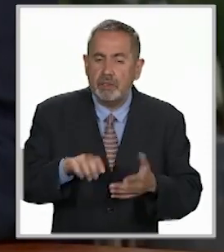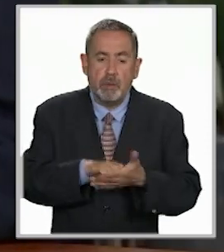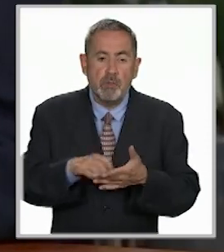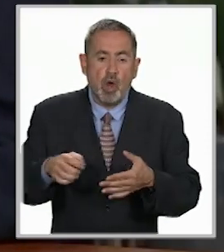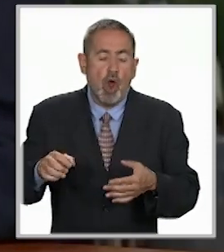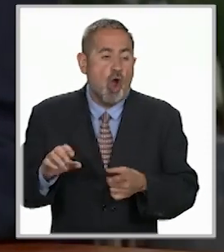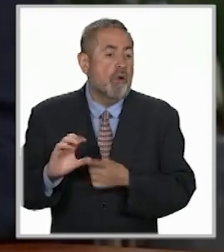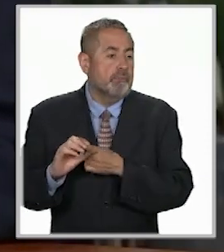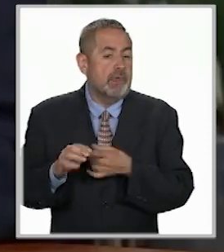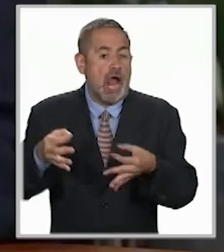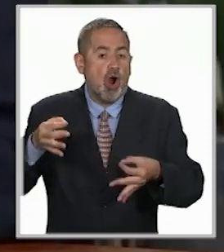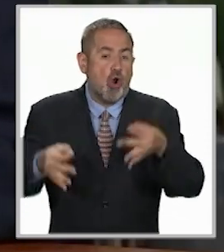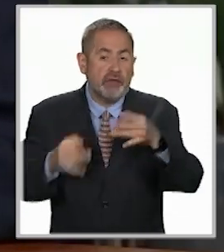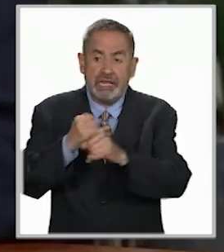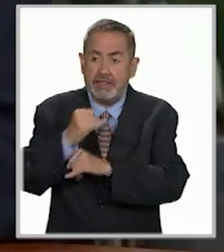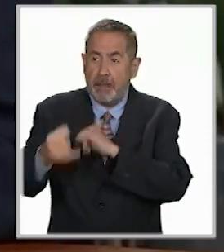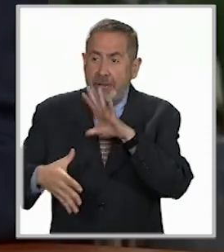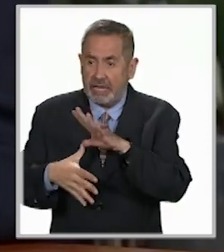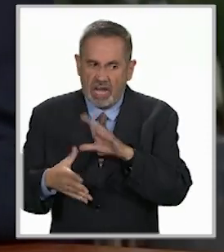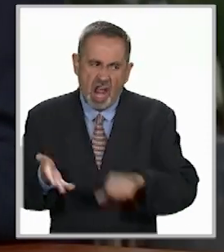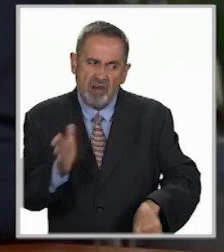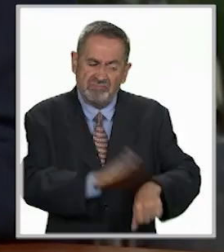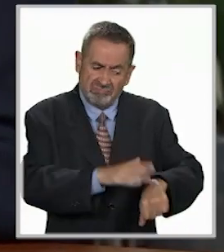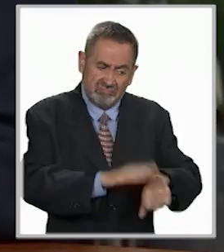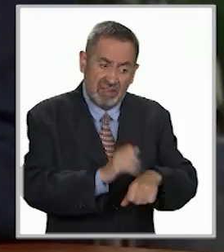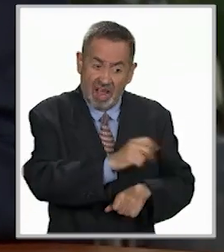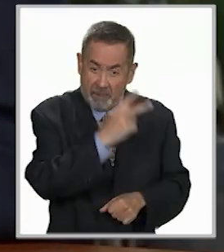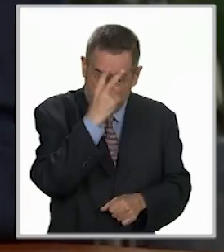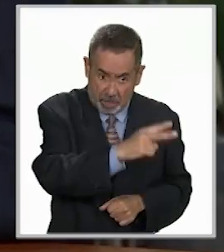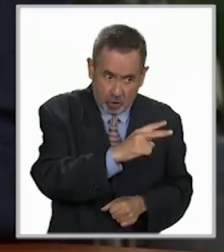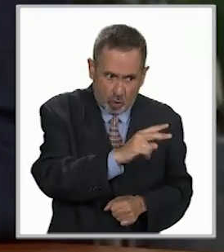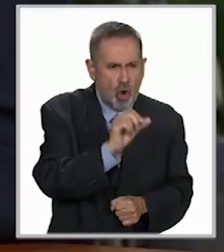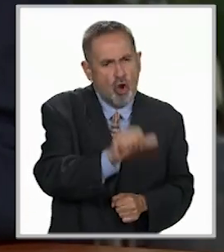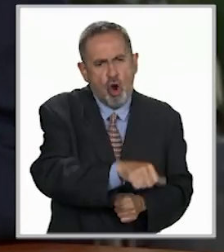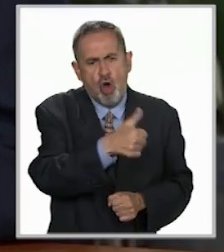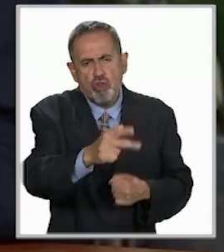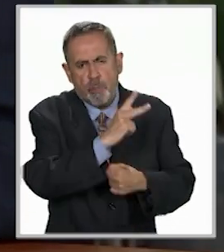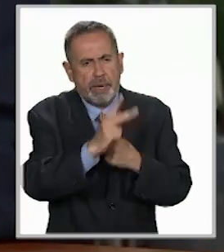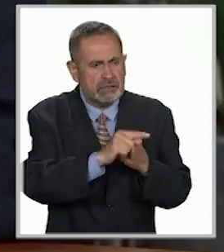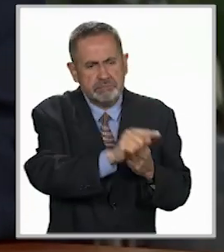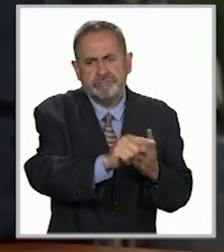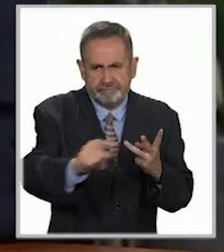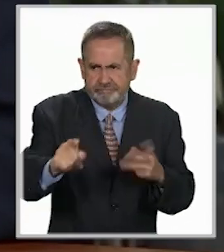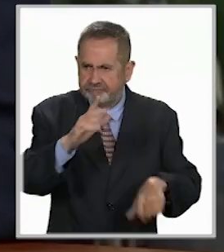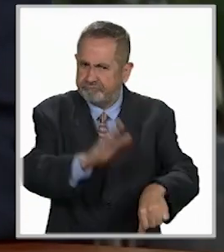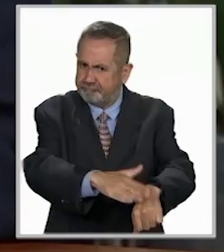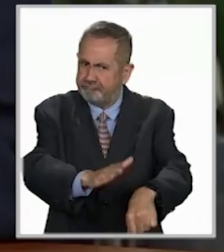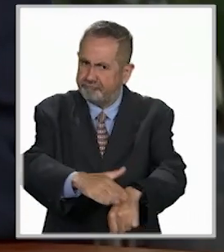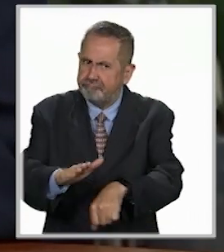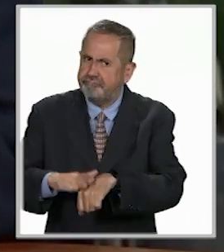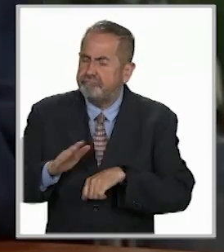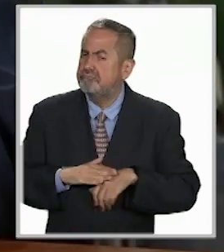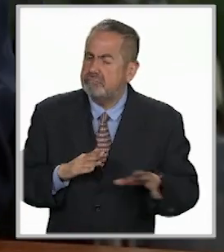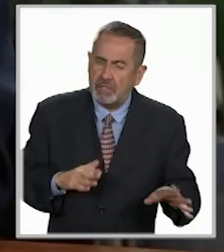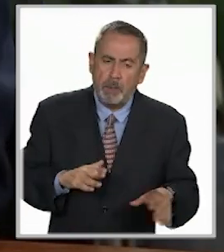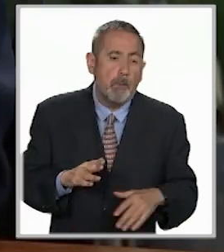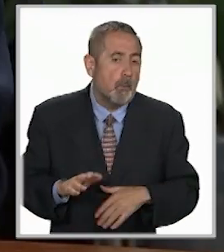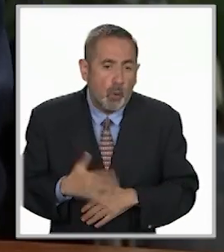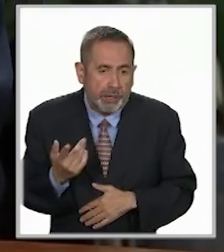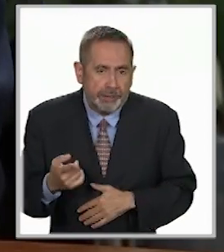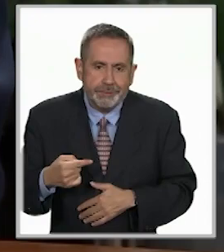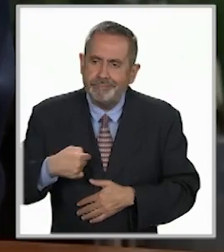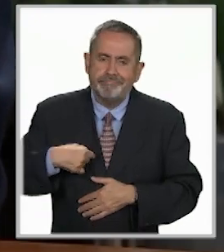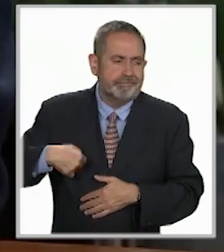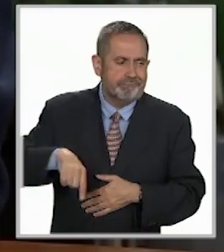juzgadores? La Corte Interamericana. Y no solo lo ha hecho con México, sino que lo ha hecho con muchos países de la región, y es por